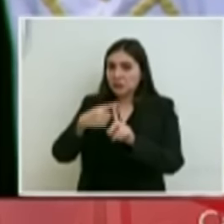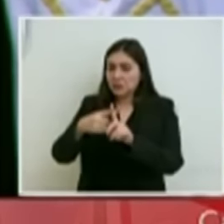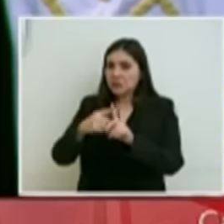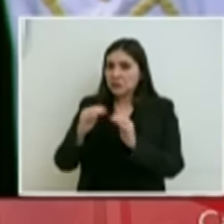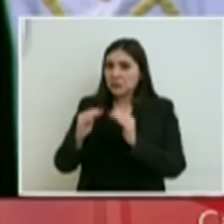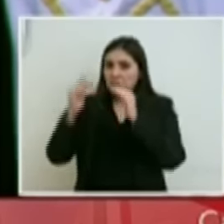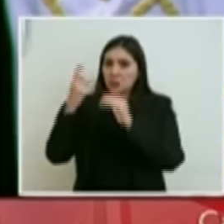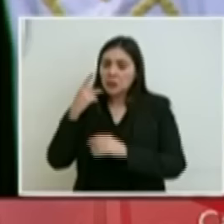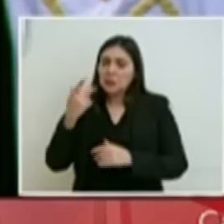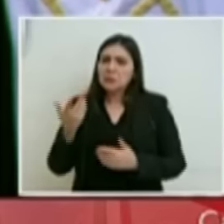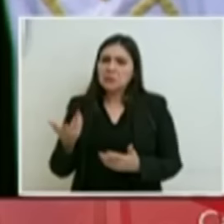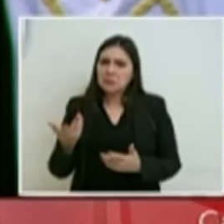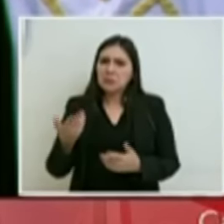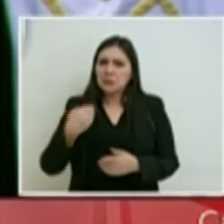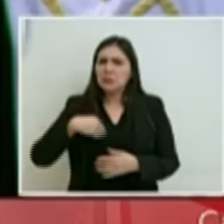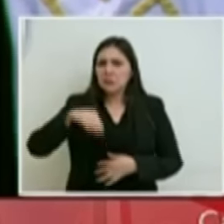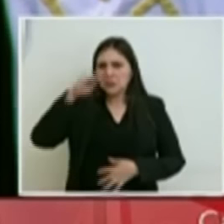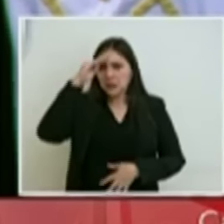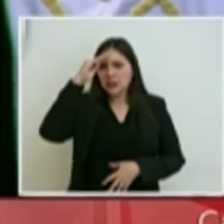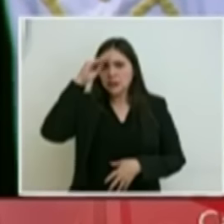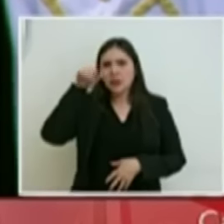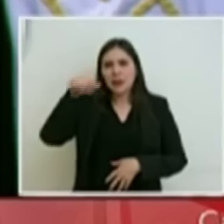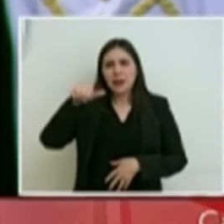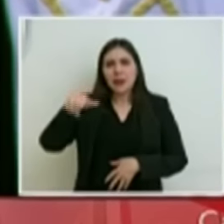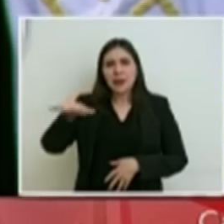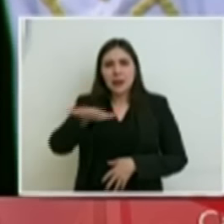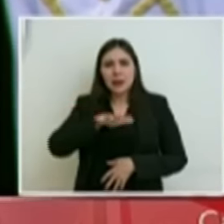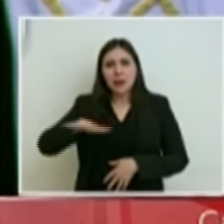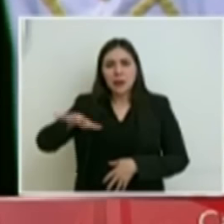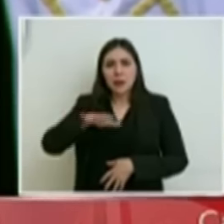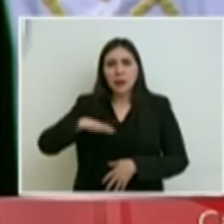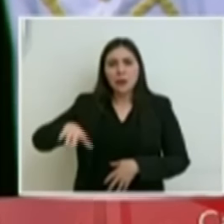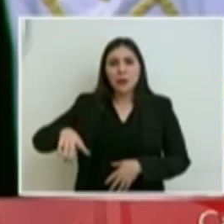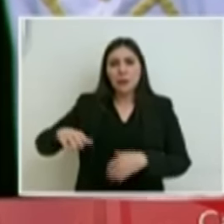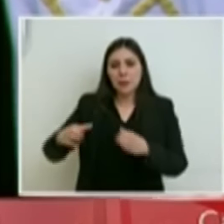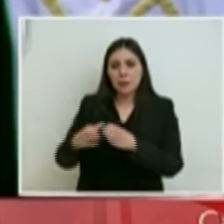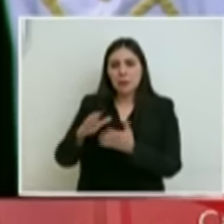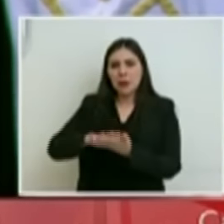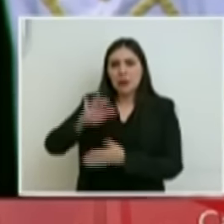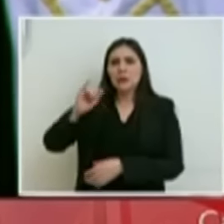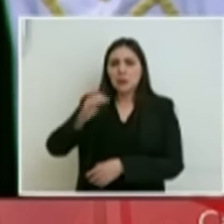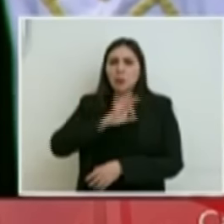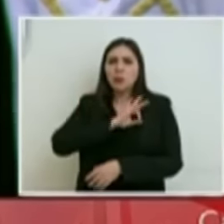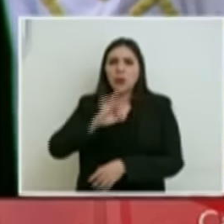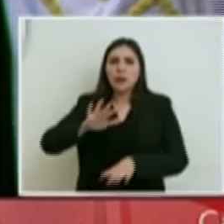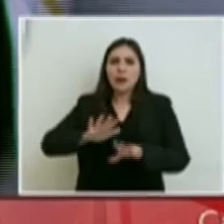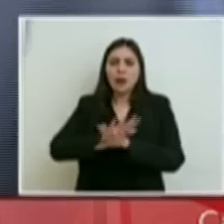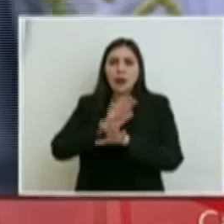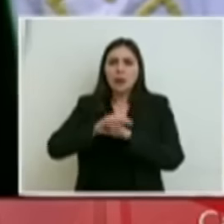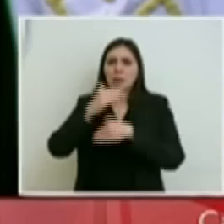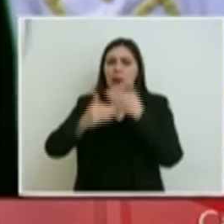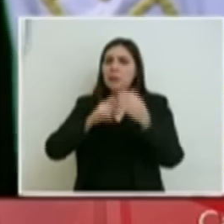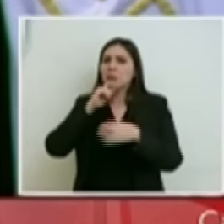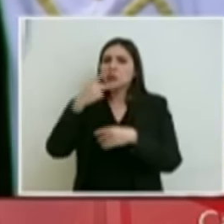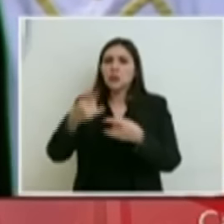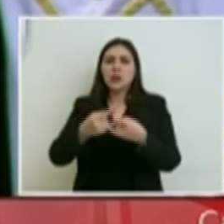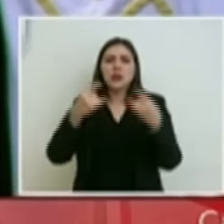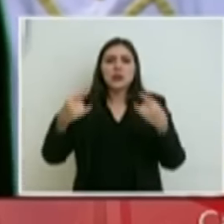sí tiene derecho a promover cambios estructurales. Así ha sido a lo largo de nuestra